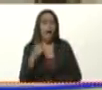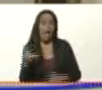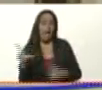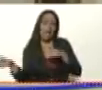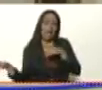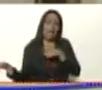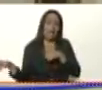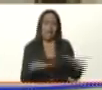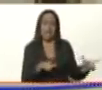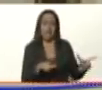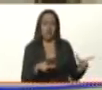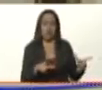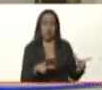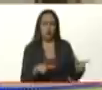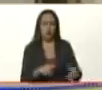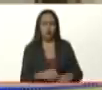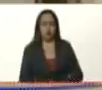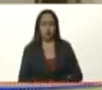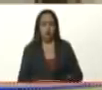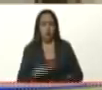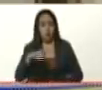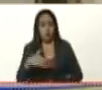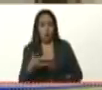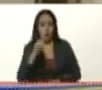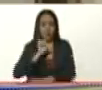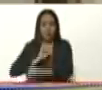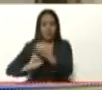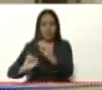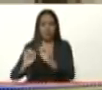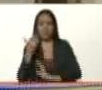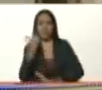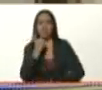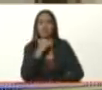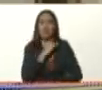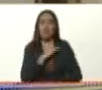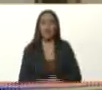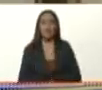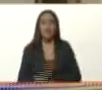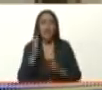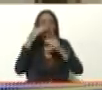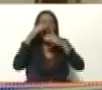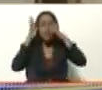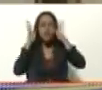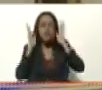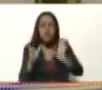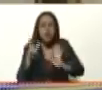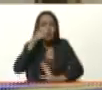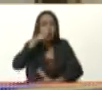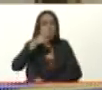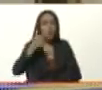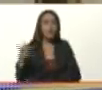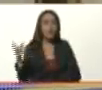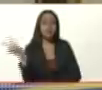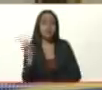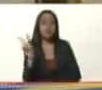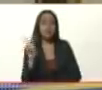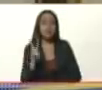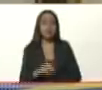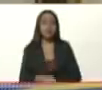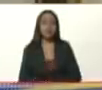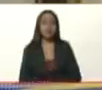era? Los dos casos están en el estado Miranda, en el este de Caracas. Los dos casos. Un caso de